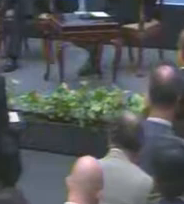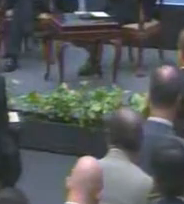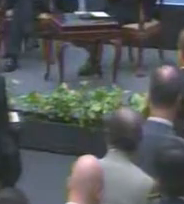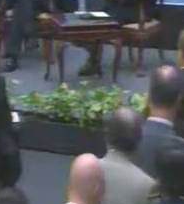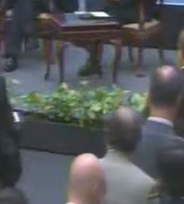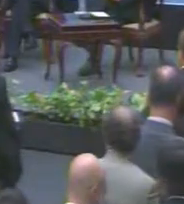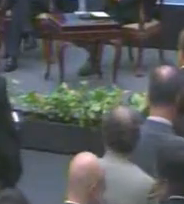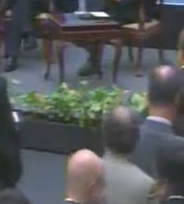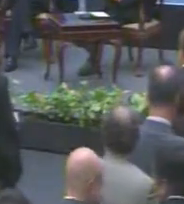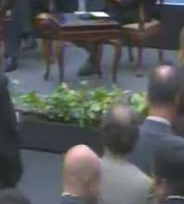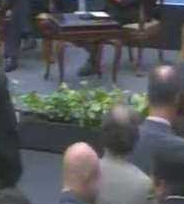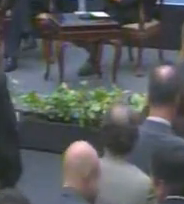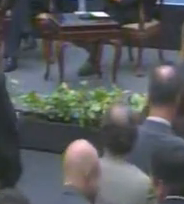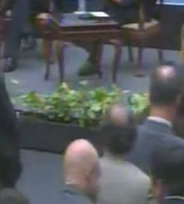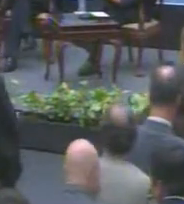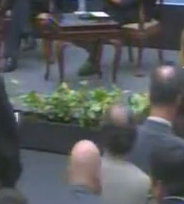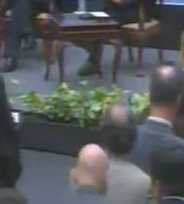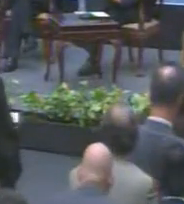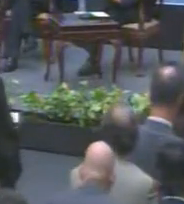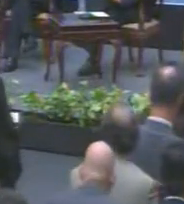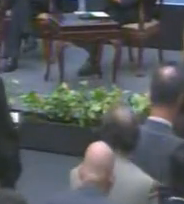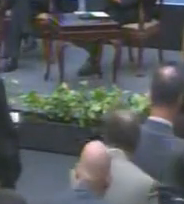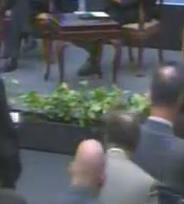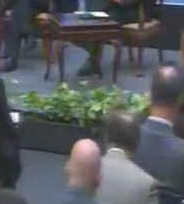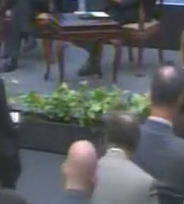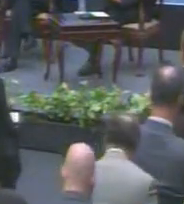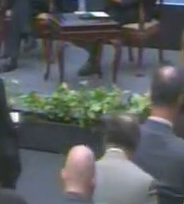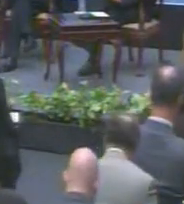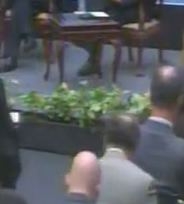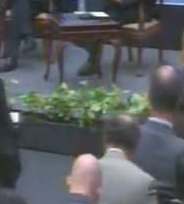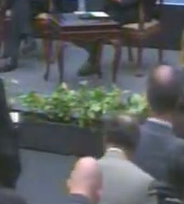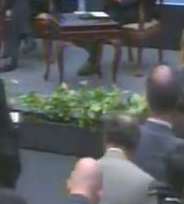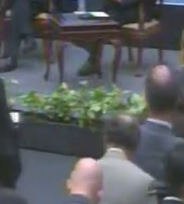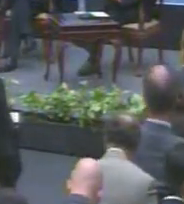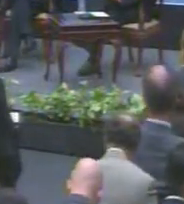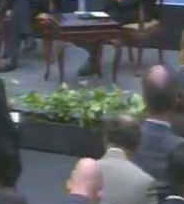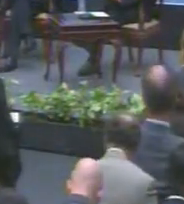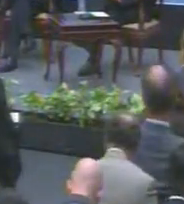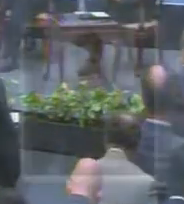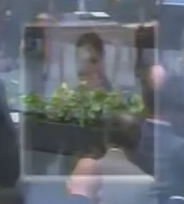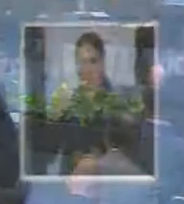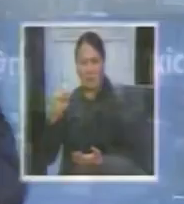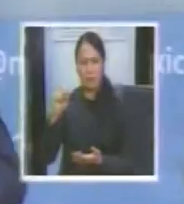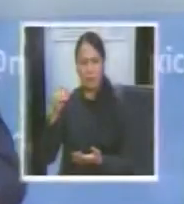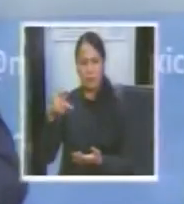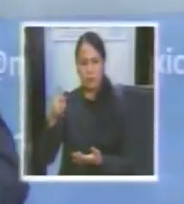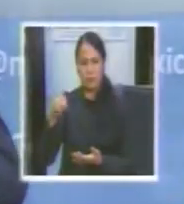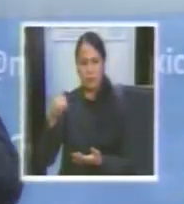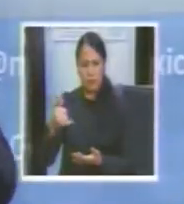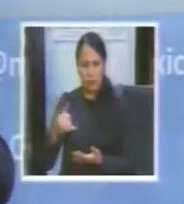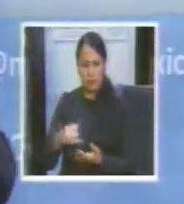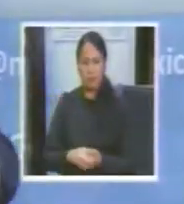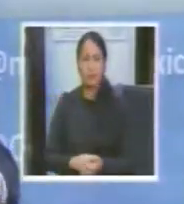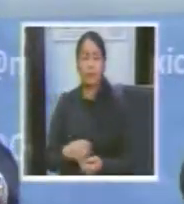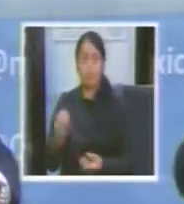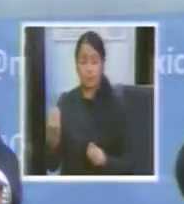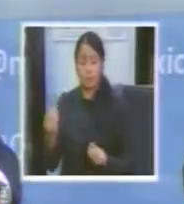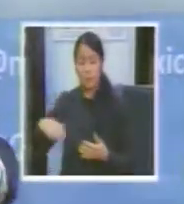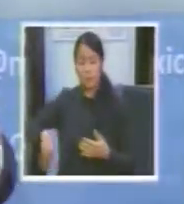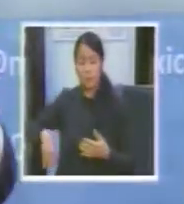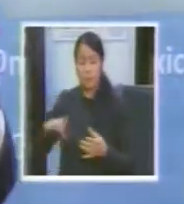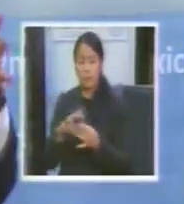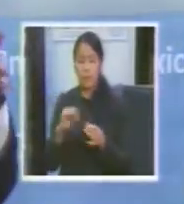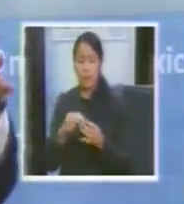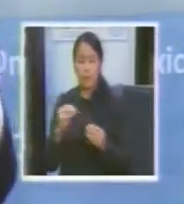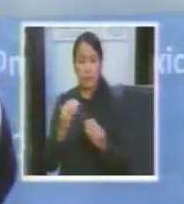Muchísimas gracias al doctor Zabludovsky Cooper. Sin duda, parte de lo mencionado es de resaltarse. El